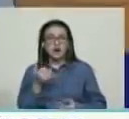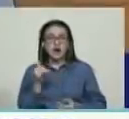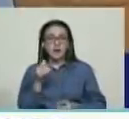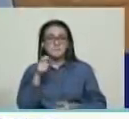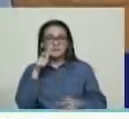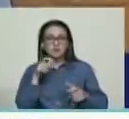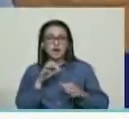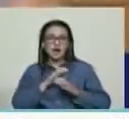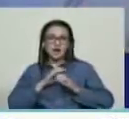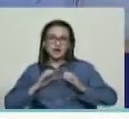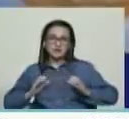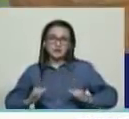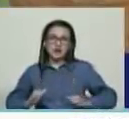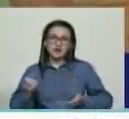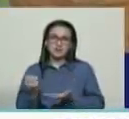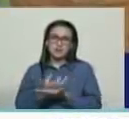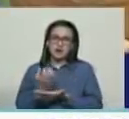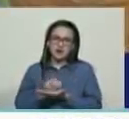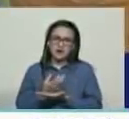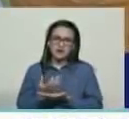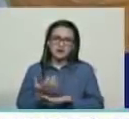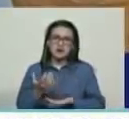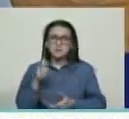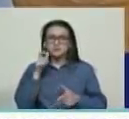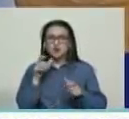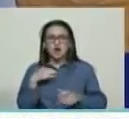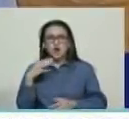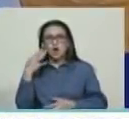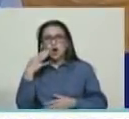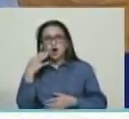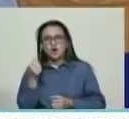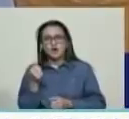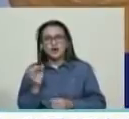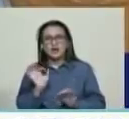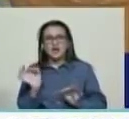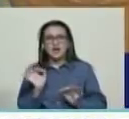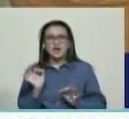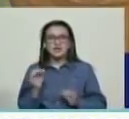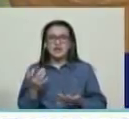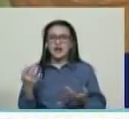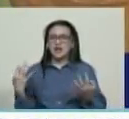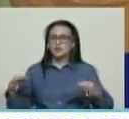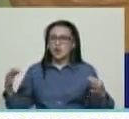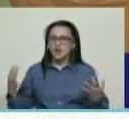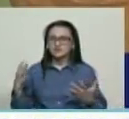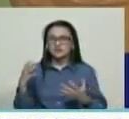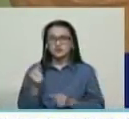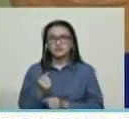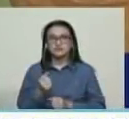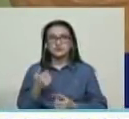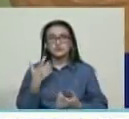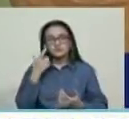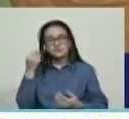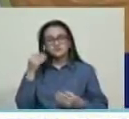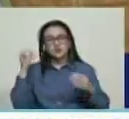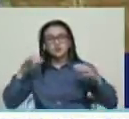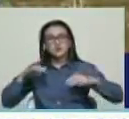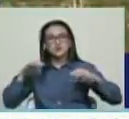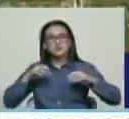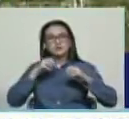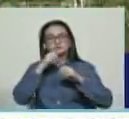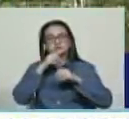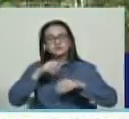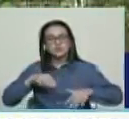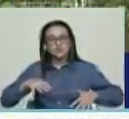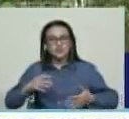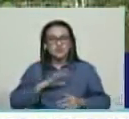cristiana evangélica, hay gente que no cree en nada, pero hay gente que cree en las fuerzas de la naturaleza. Yo creo que esa lluvia de hoy es bendita, que nos vino